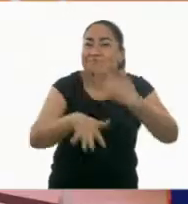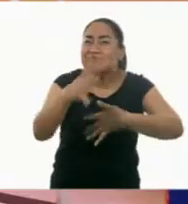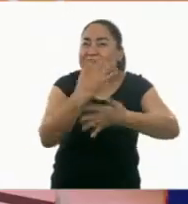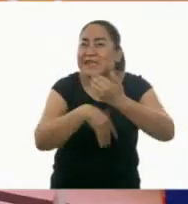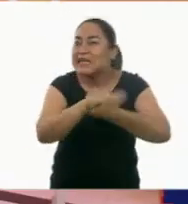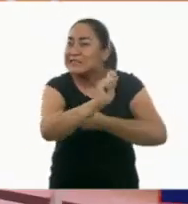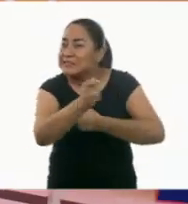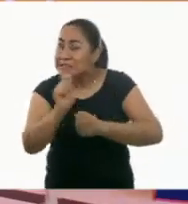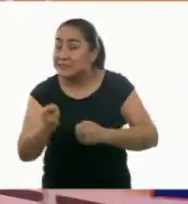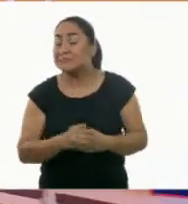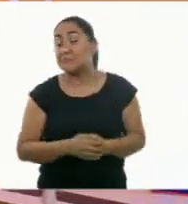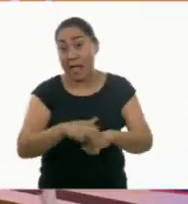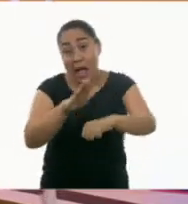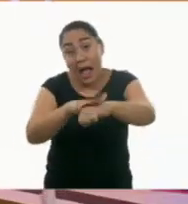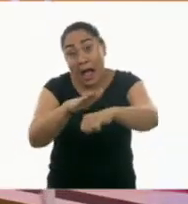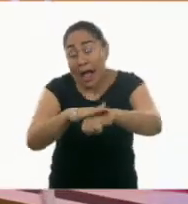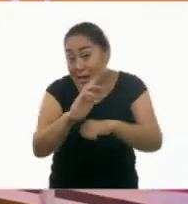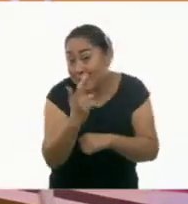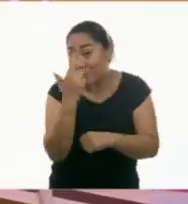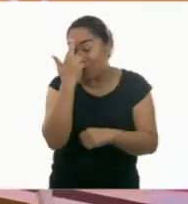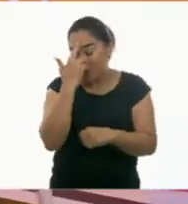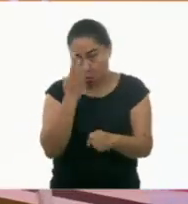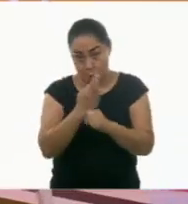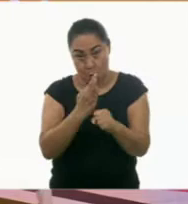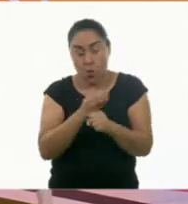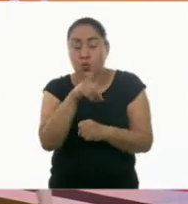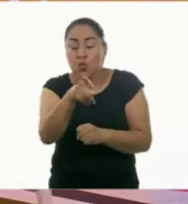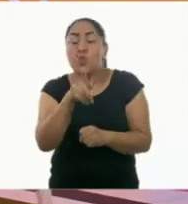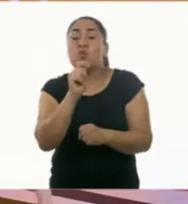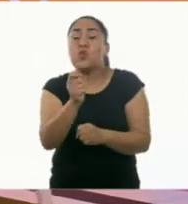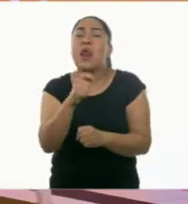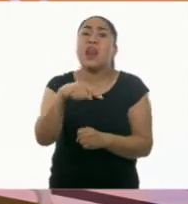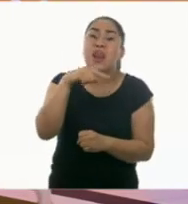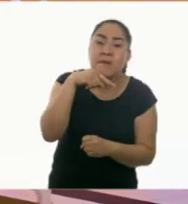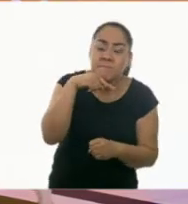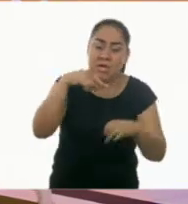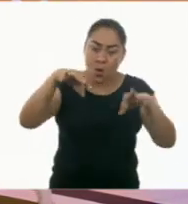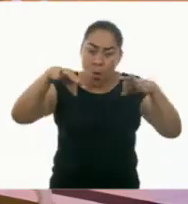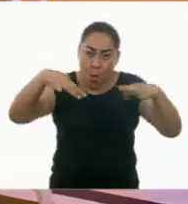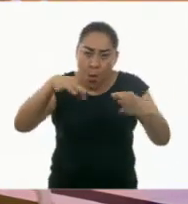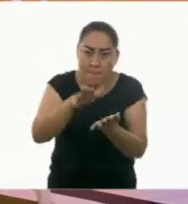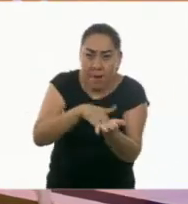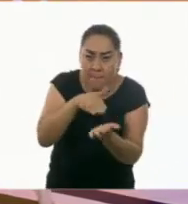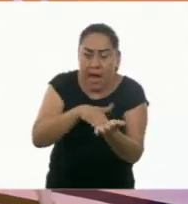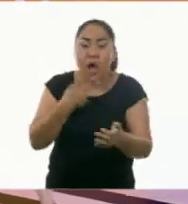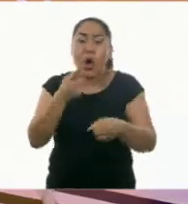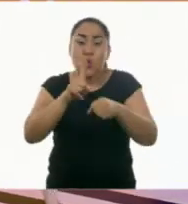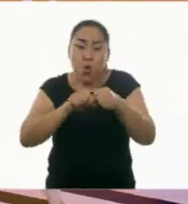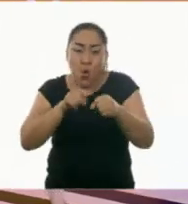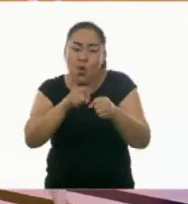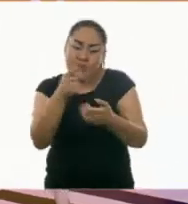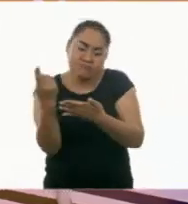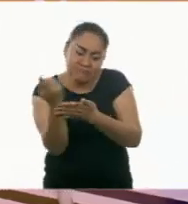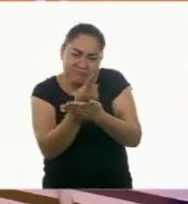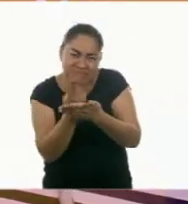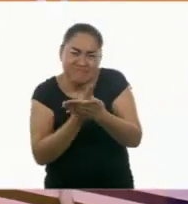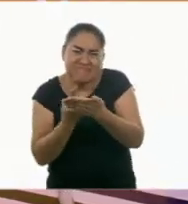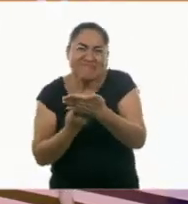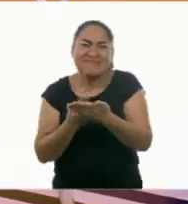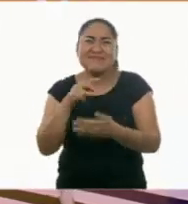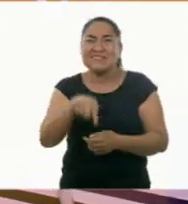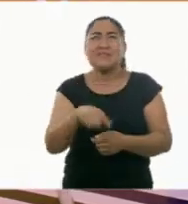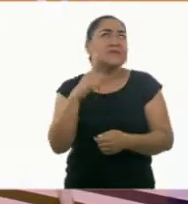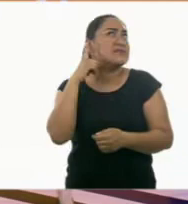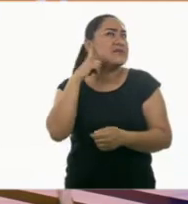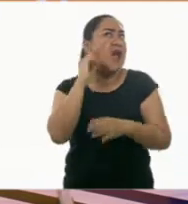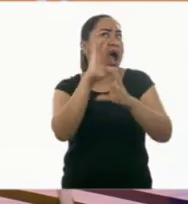Recuerden, chicos y chicas, vamos a tomar una hoja, un lápiz, colores, y vamos a dibujar todo lo que pase en esta